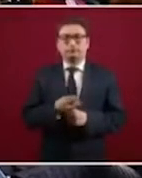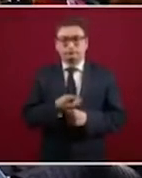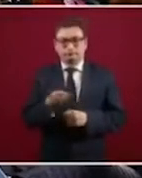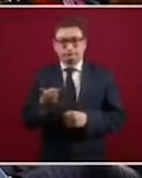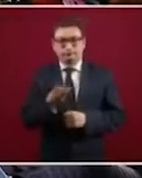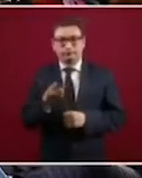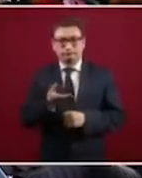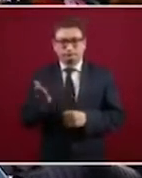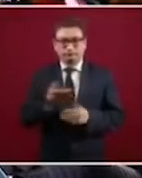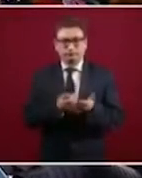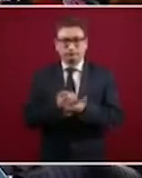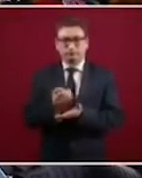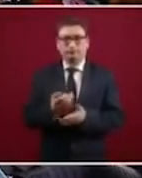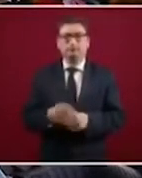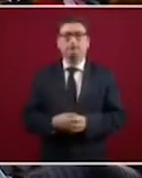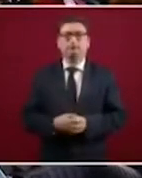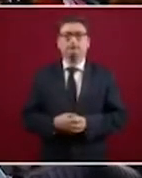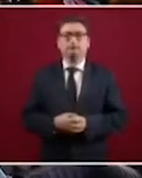sí